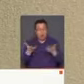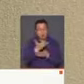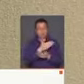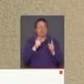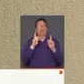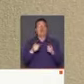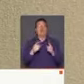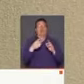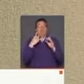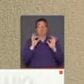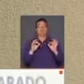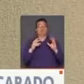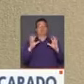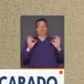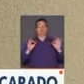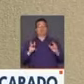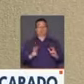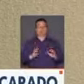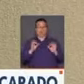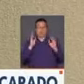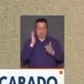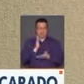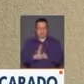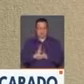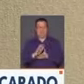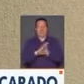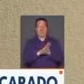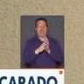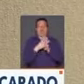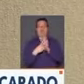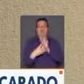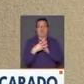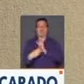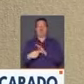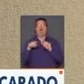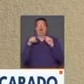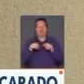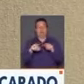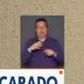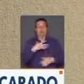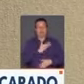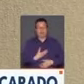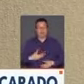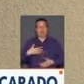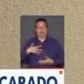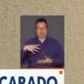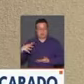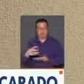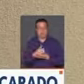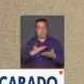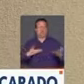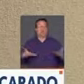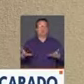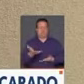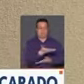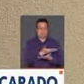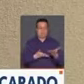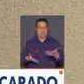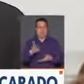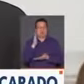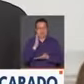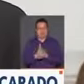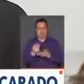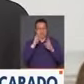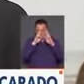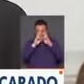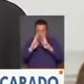ejemplo. Y el gobierno está abocado a tratar de recuperar la necesaria convivencia que tiene que haber en el país en un marco de